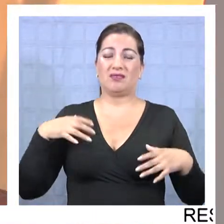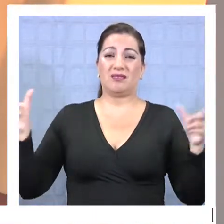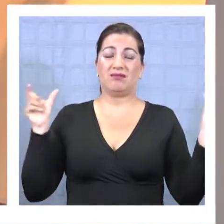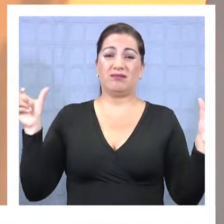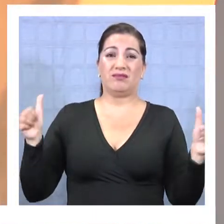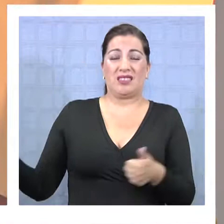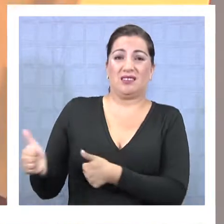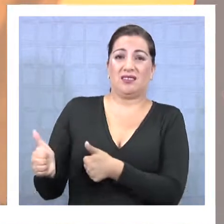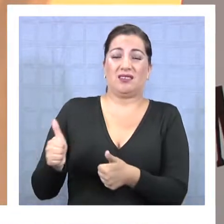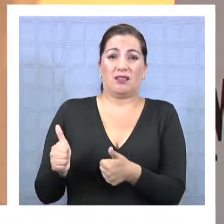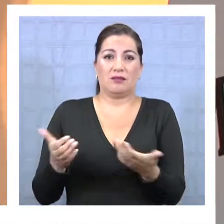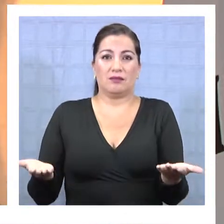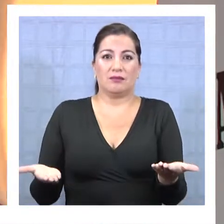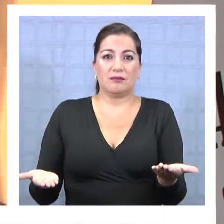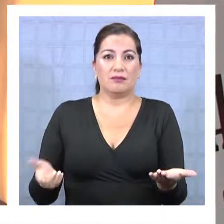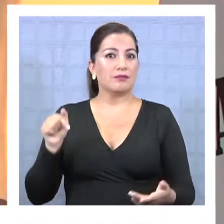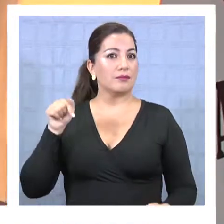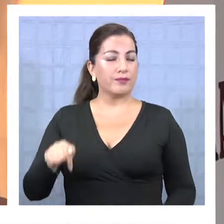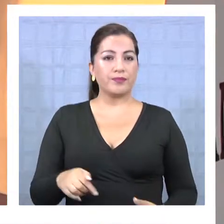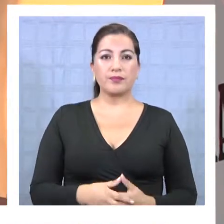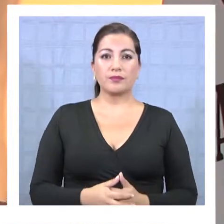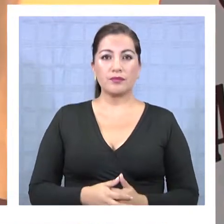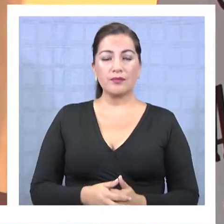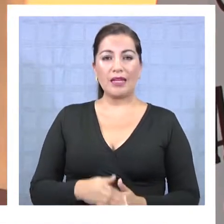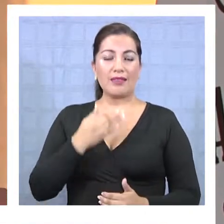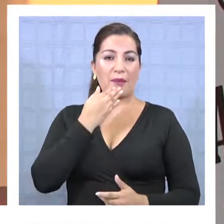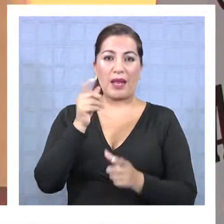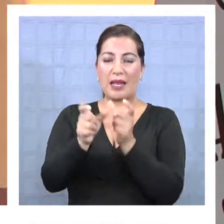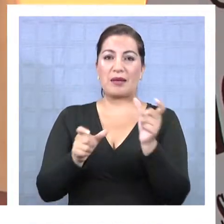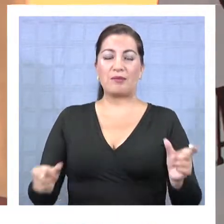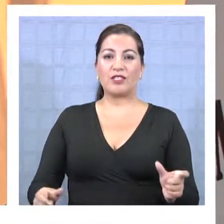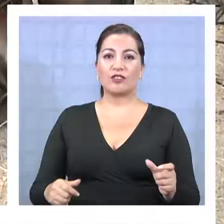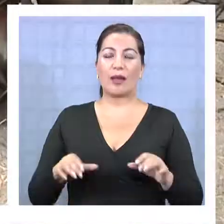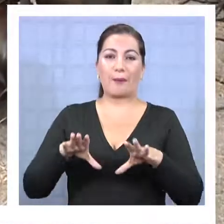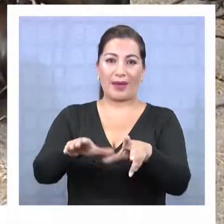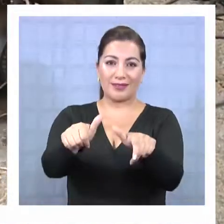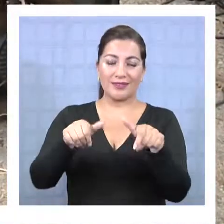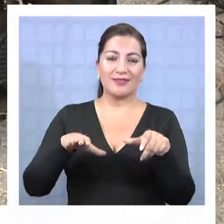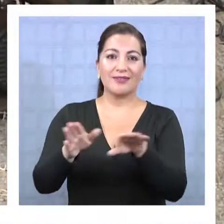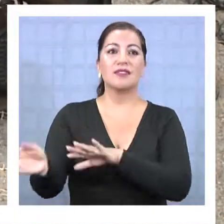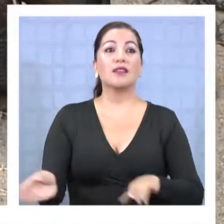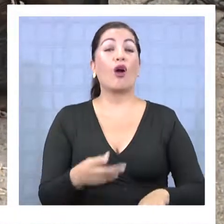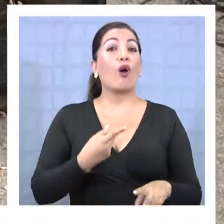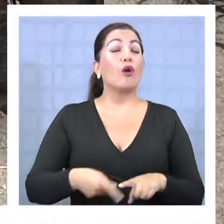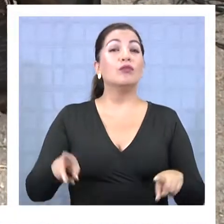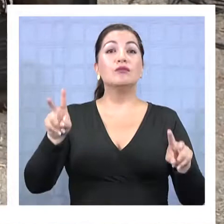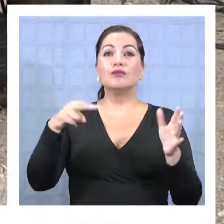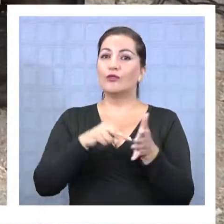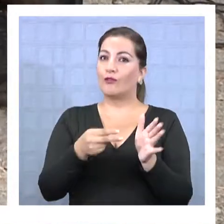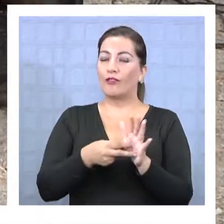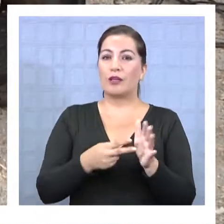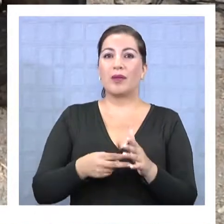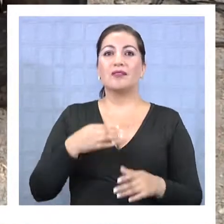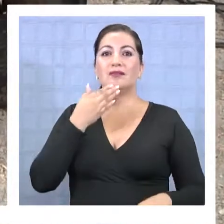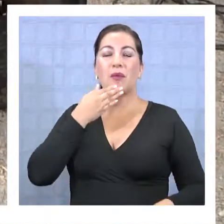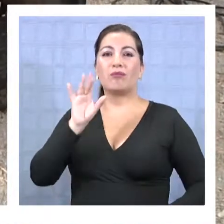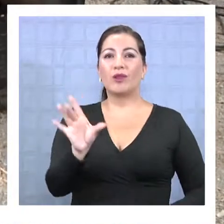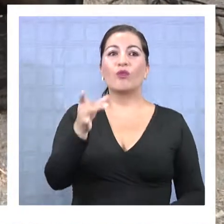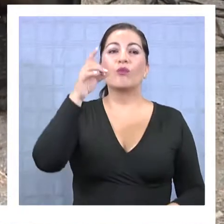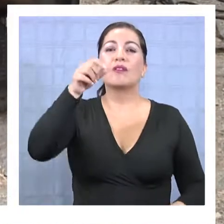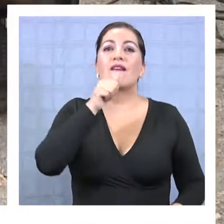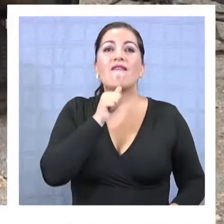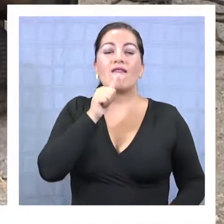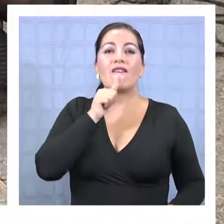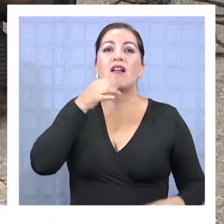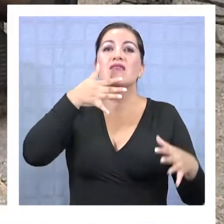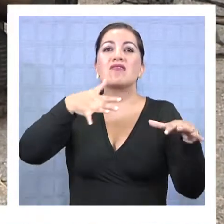al lado tuyo gritando. Y me pasa también con la gente que viene a tomarse masaje. Otro de los problemas que también pudimos detectar es